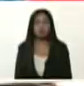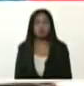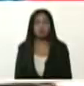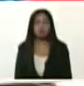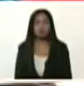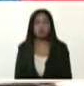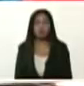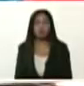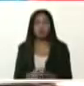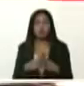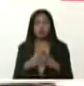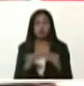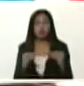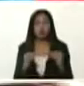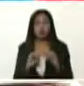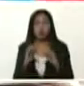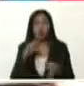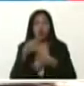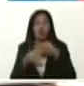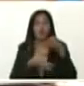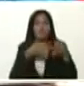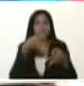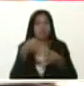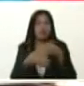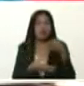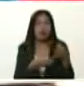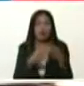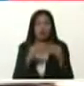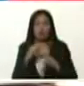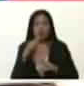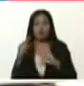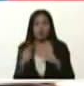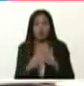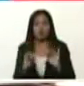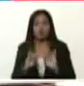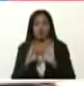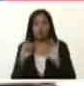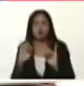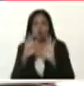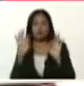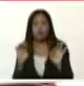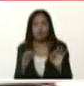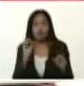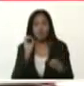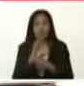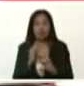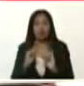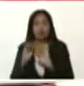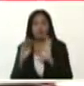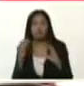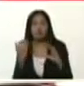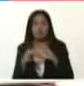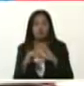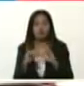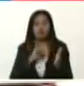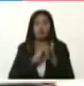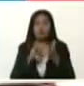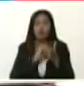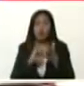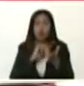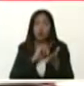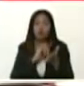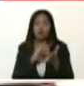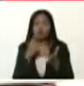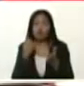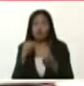Todo esto hay que explicarlo, desgranarlo, mandarla por la cadena de WhatsApp que tienen ustedes